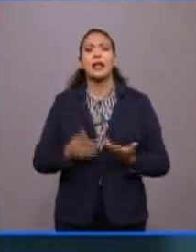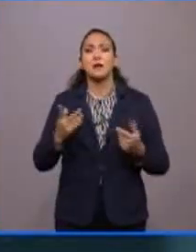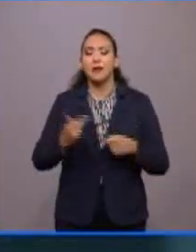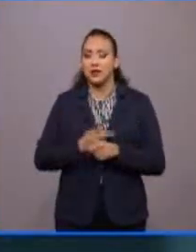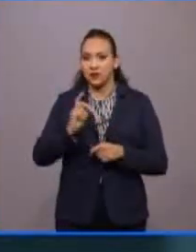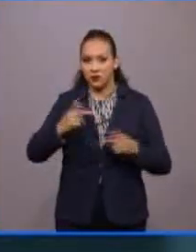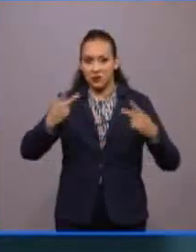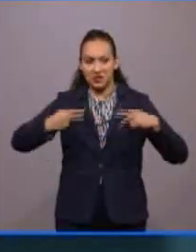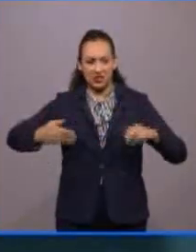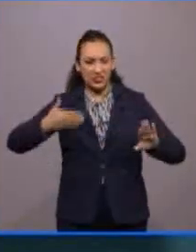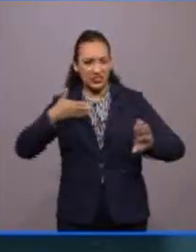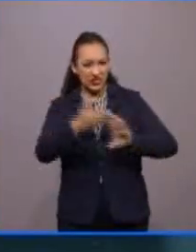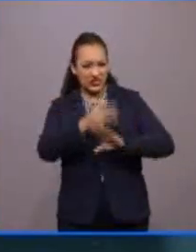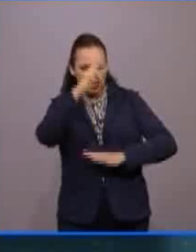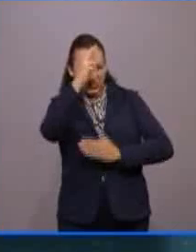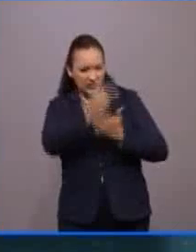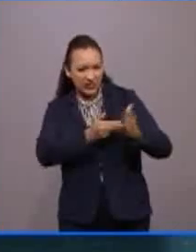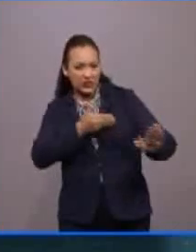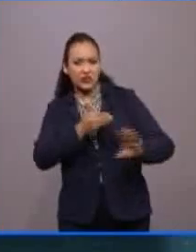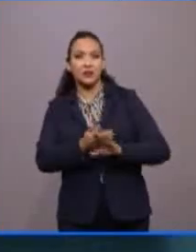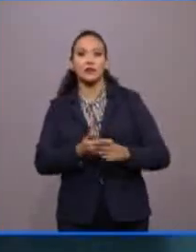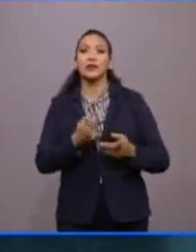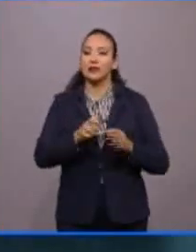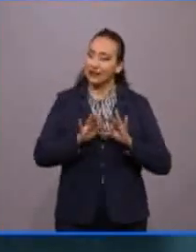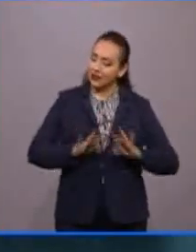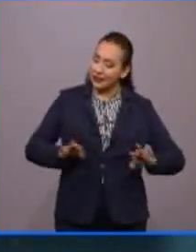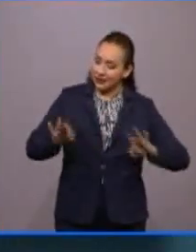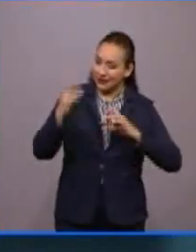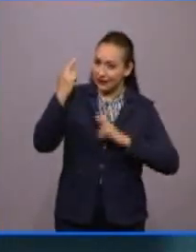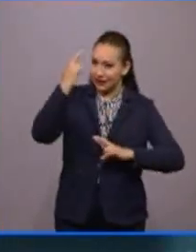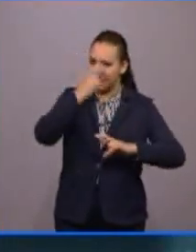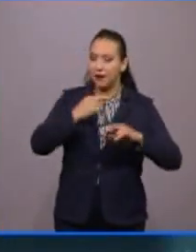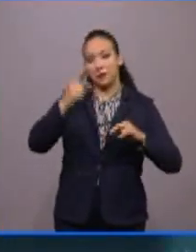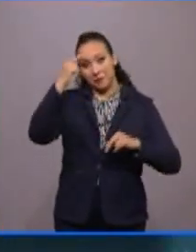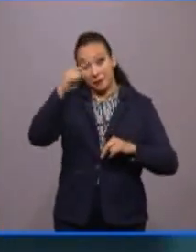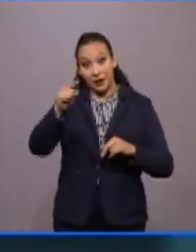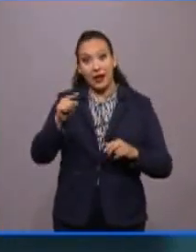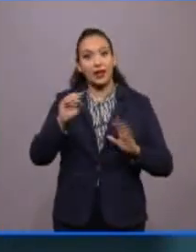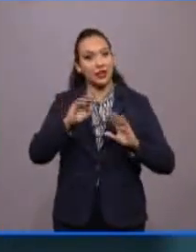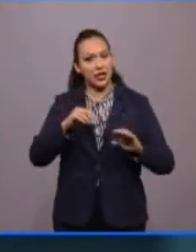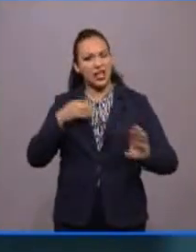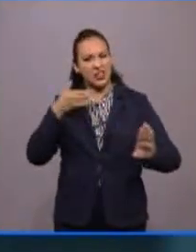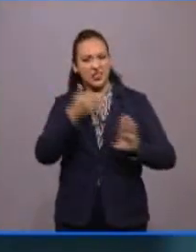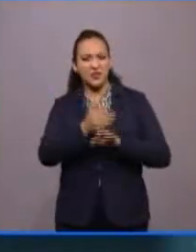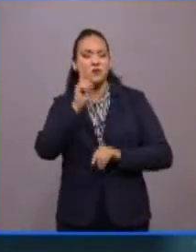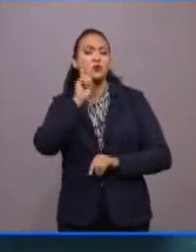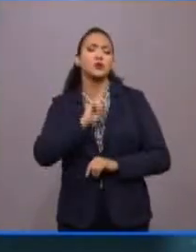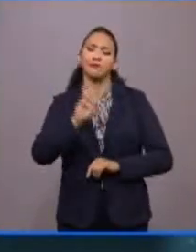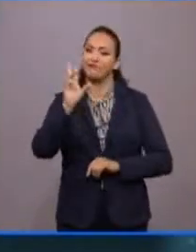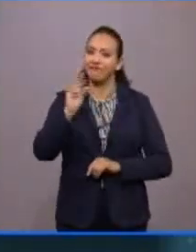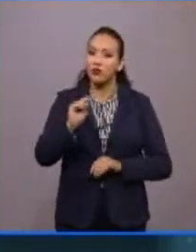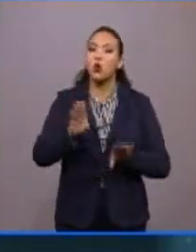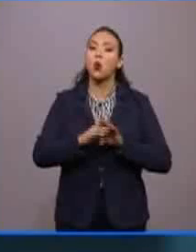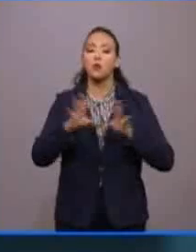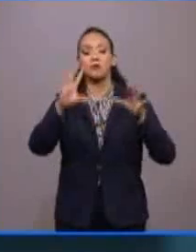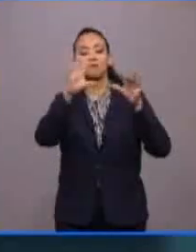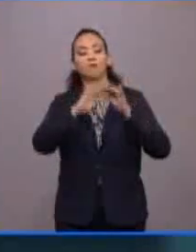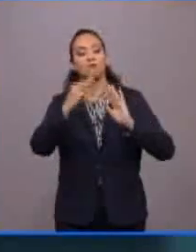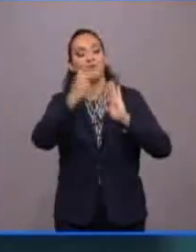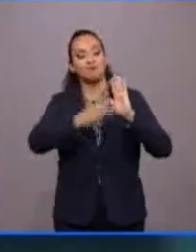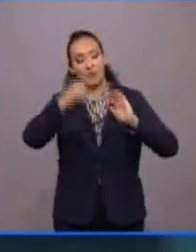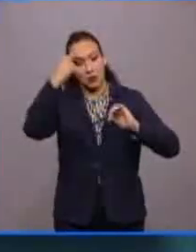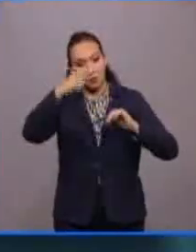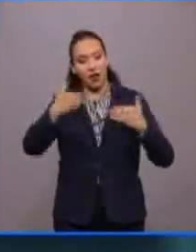Género, una herramienta para fortalecer el análisis y la prevención de la violencia contra las mujeres, a través de herramientas que